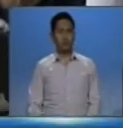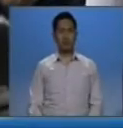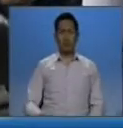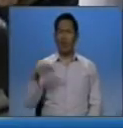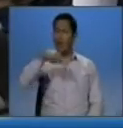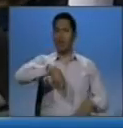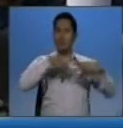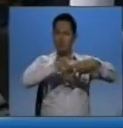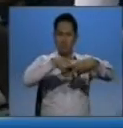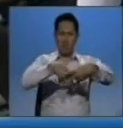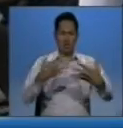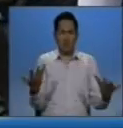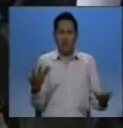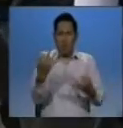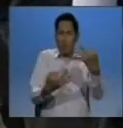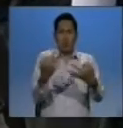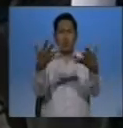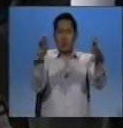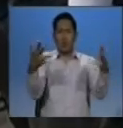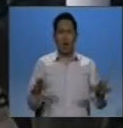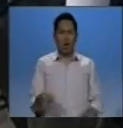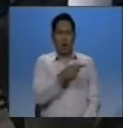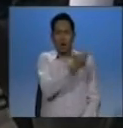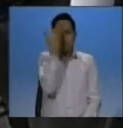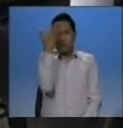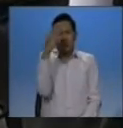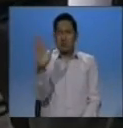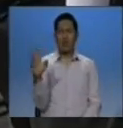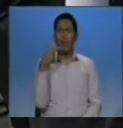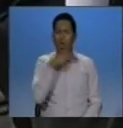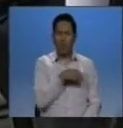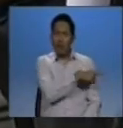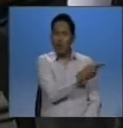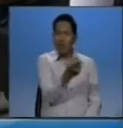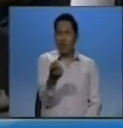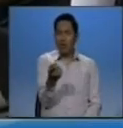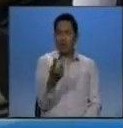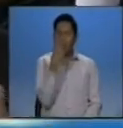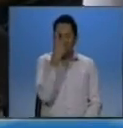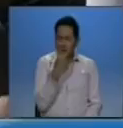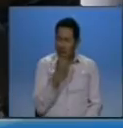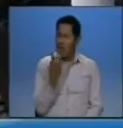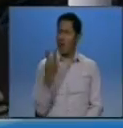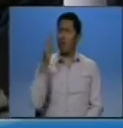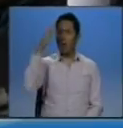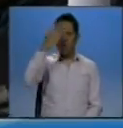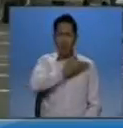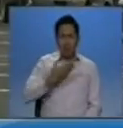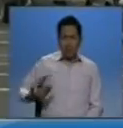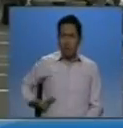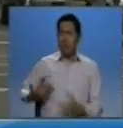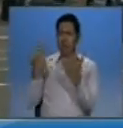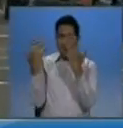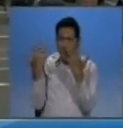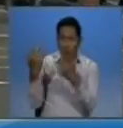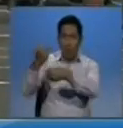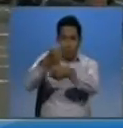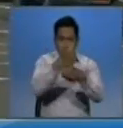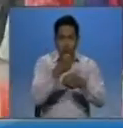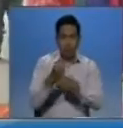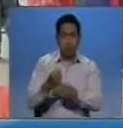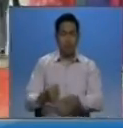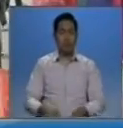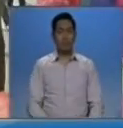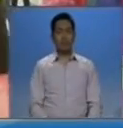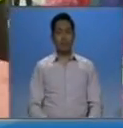marcha injusta, infame, de gente inconsciente. Solo un ciego no puede ver las obras que están aquí para todos los ecuatorianos. La policía desplegó a